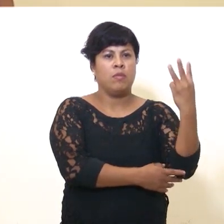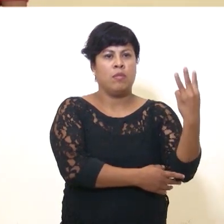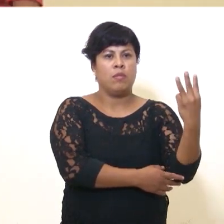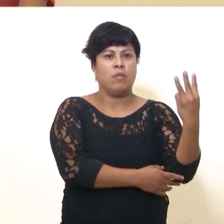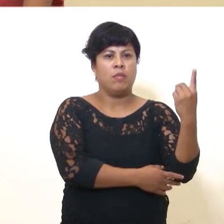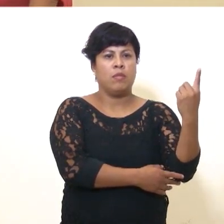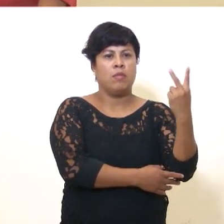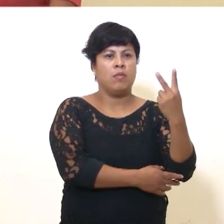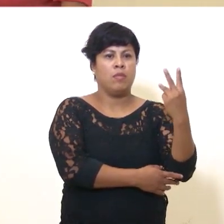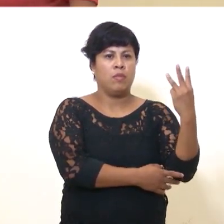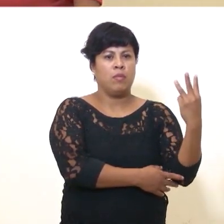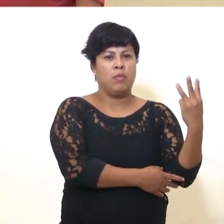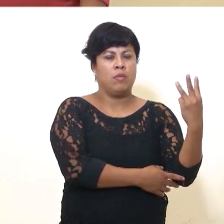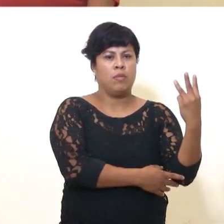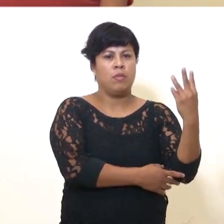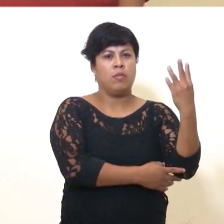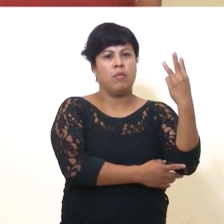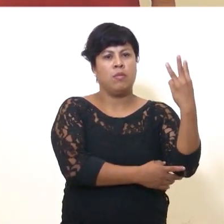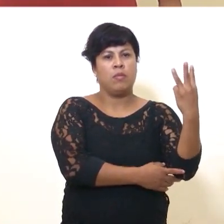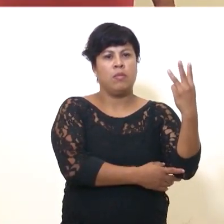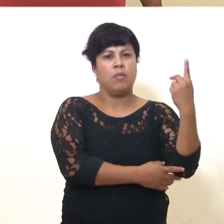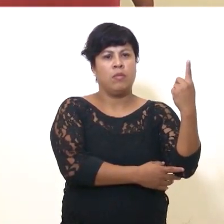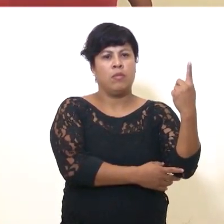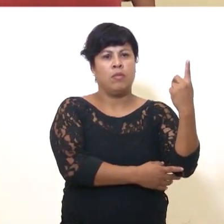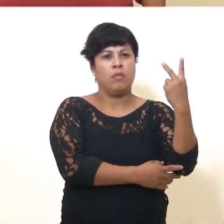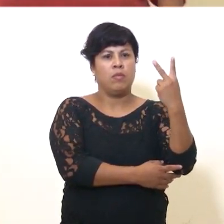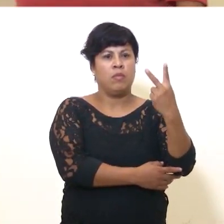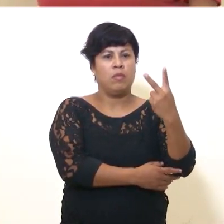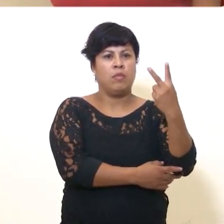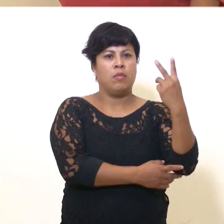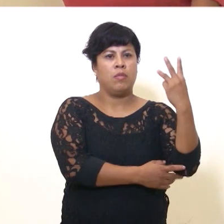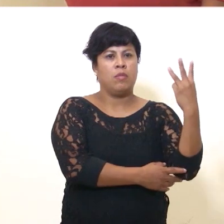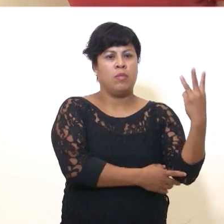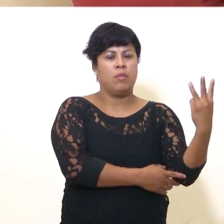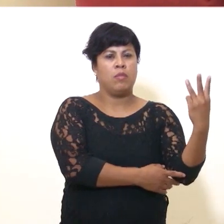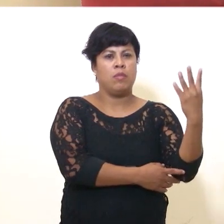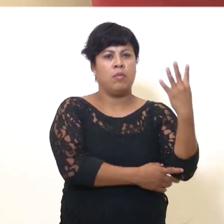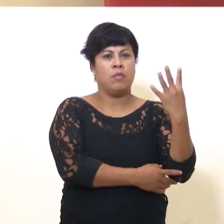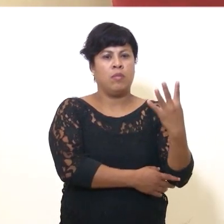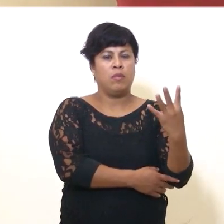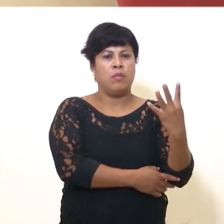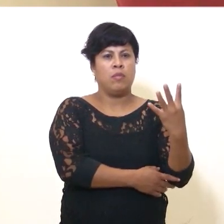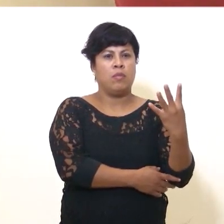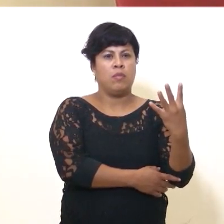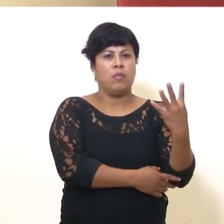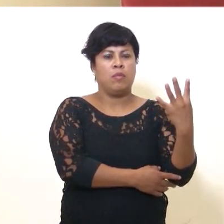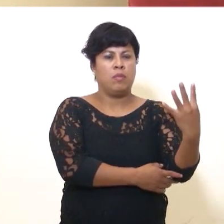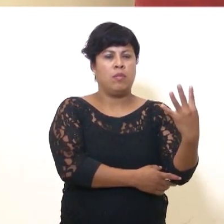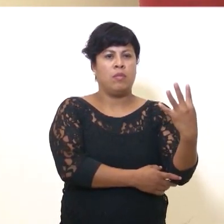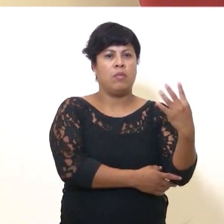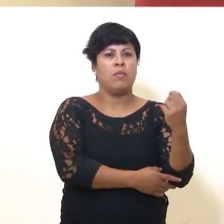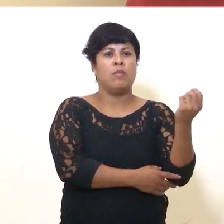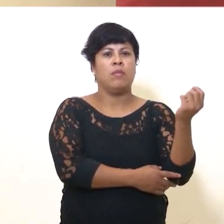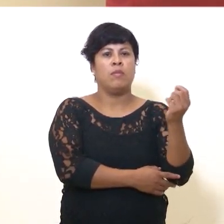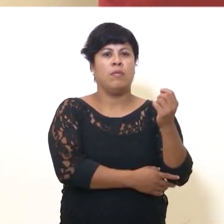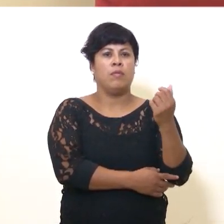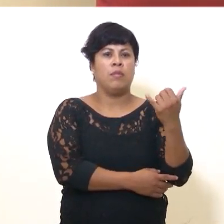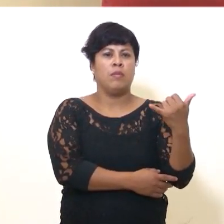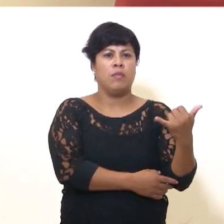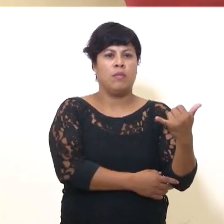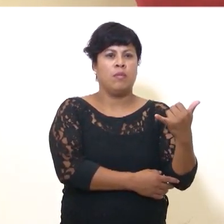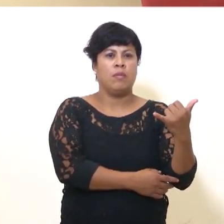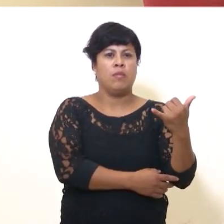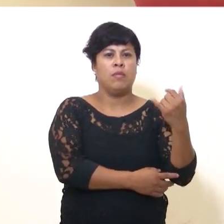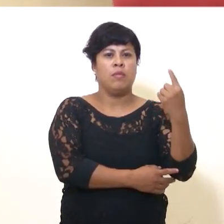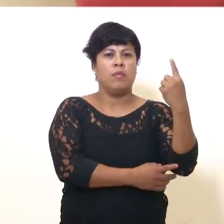2, 1, 2, 3, 1, 2, 3, 4,